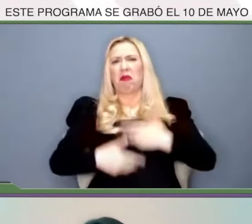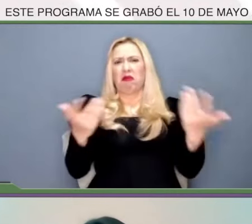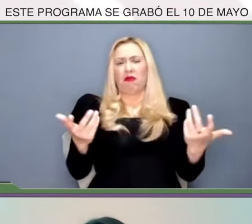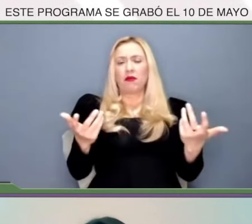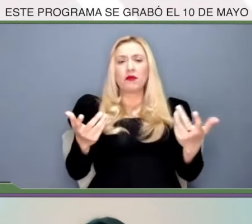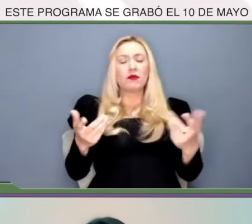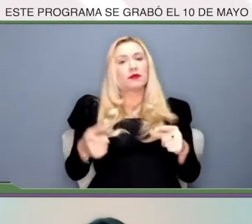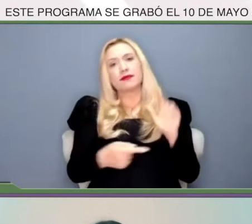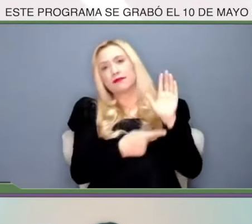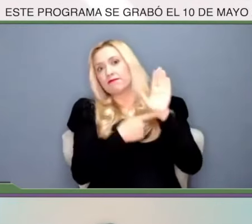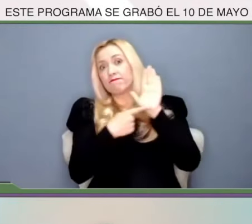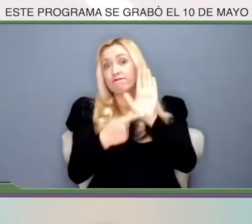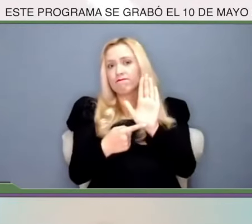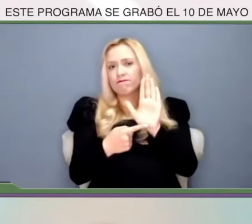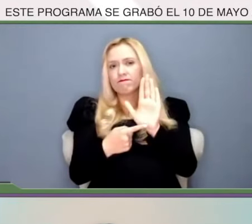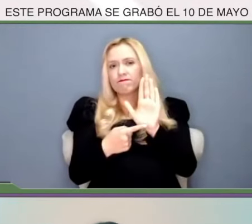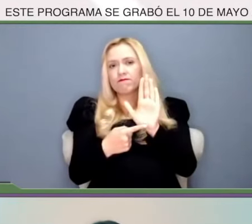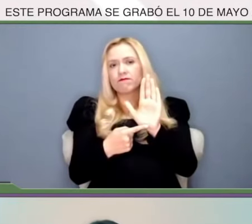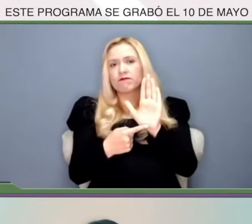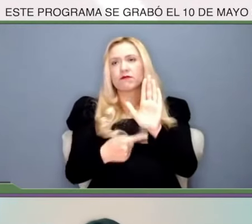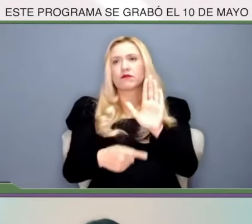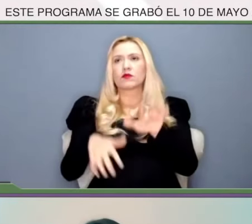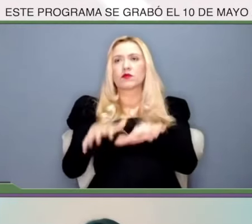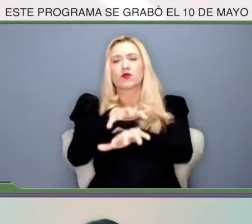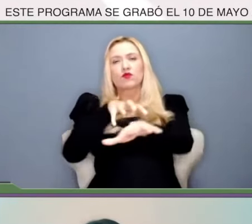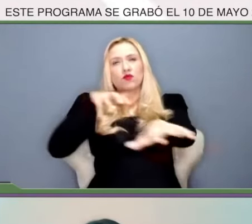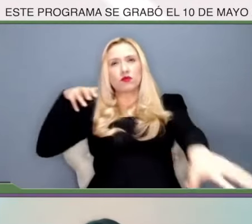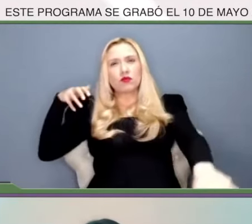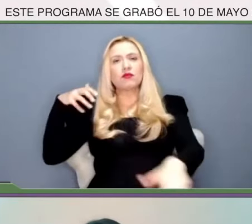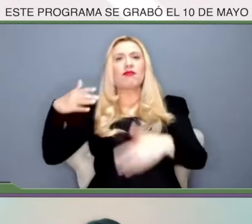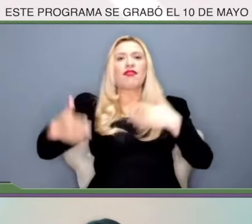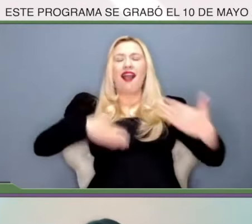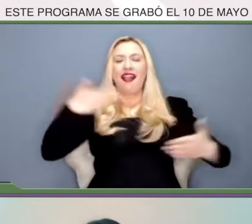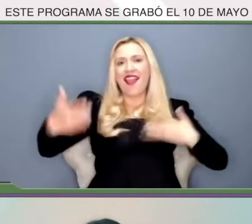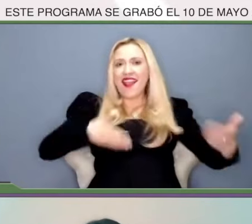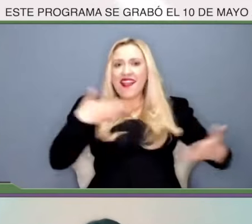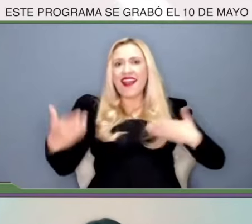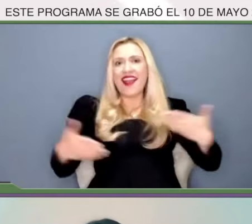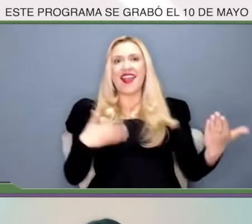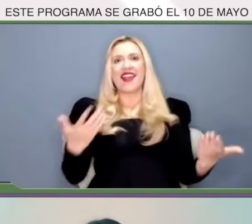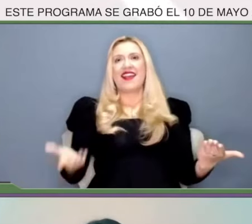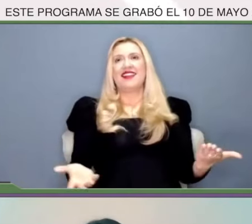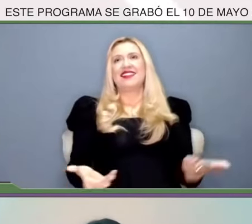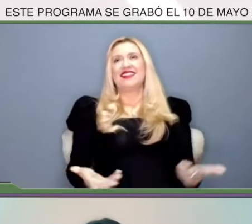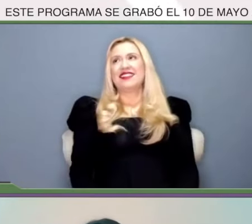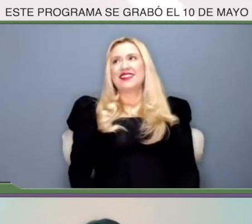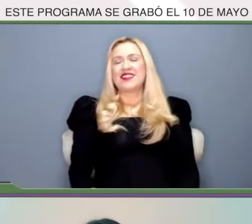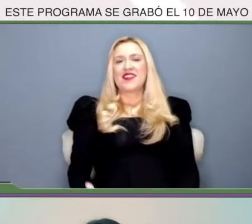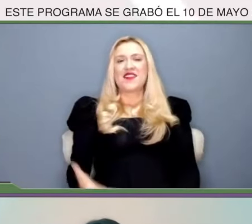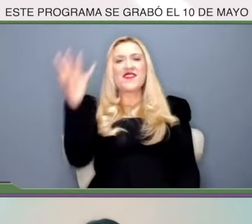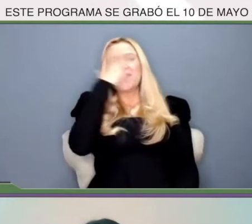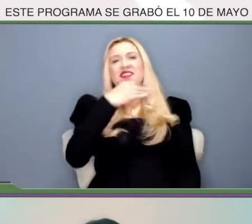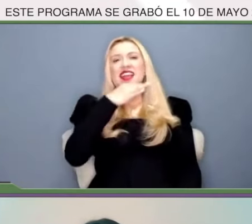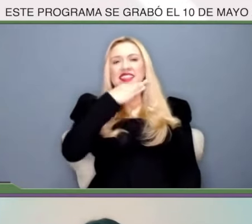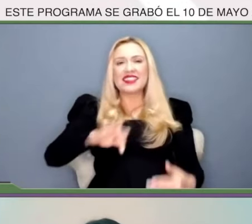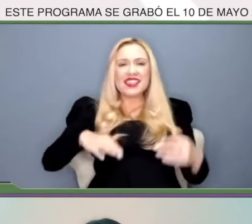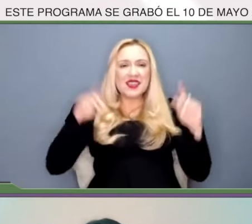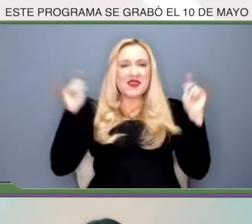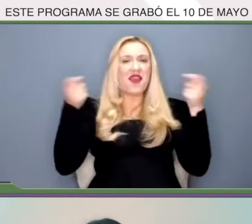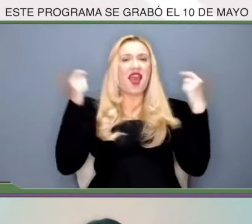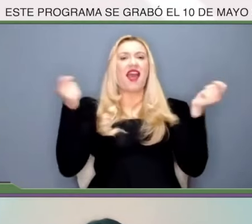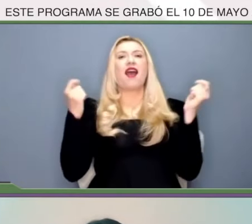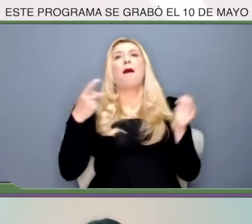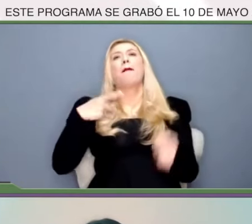de visibilizar. La marcha es una marcha alegre y es una marcha festiva, pero en realidad su